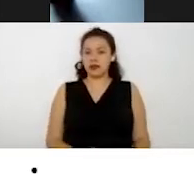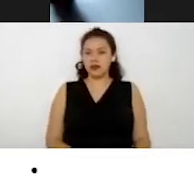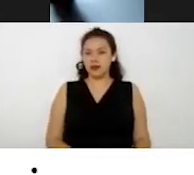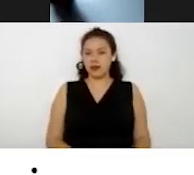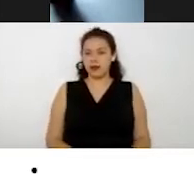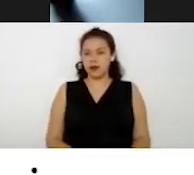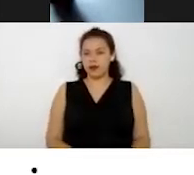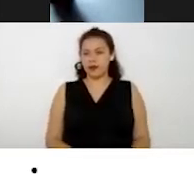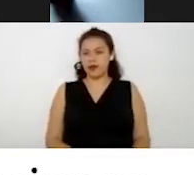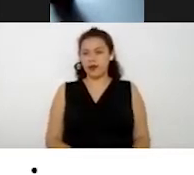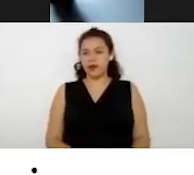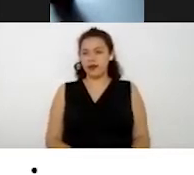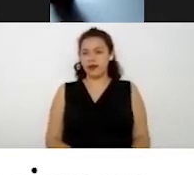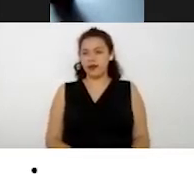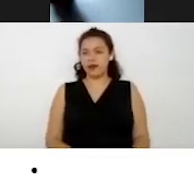Bueno,